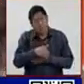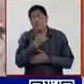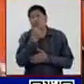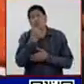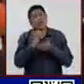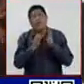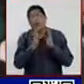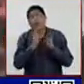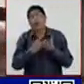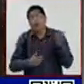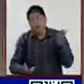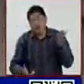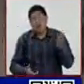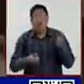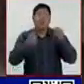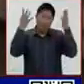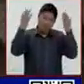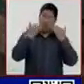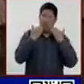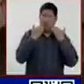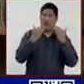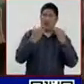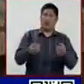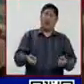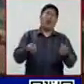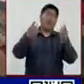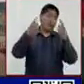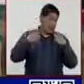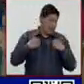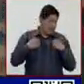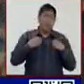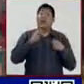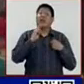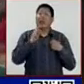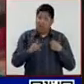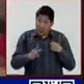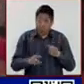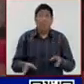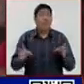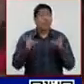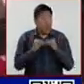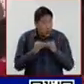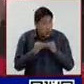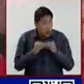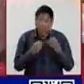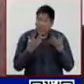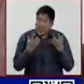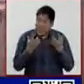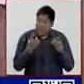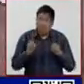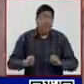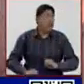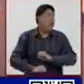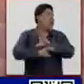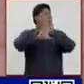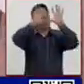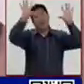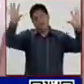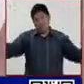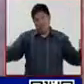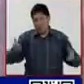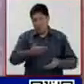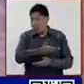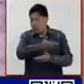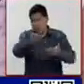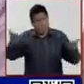favor. Muchas gracias por la presencia. Mire, realmente estamos reunidos aquí porque queremos hacer una aclaración ante la prensa sobre